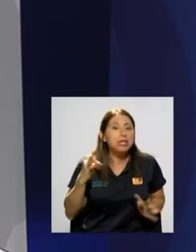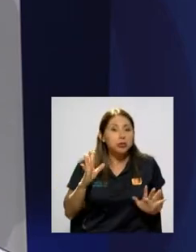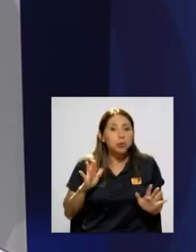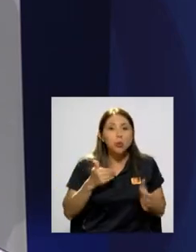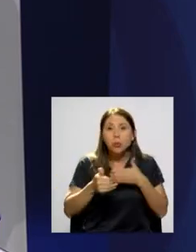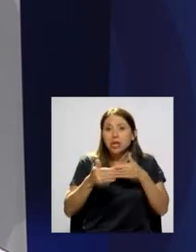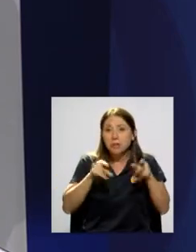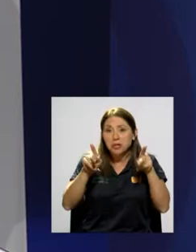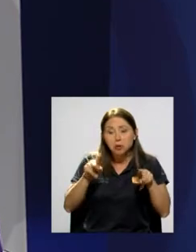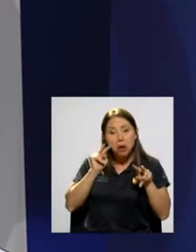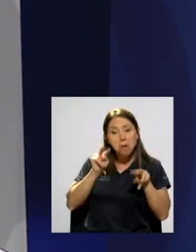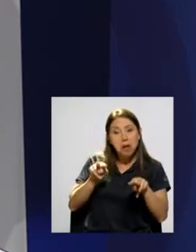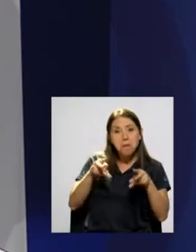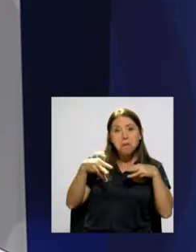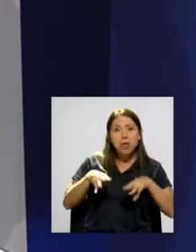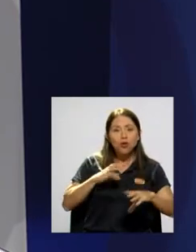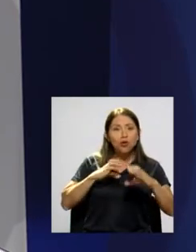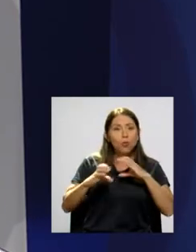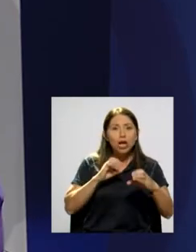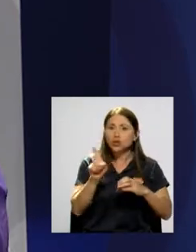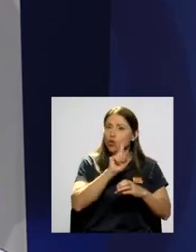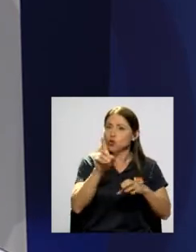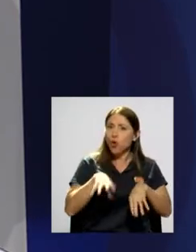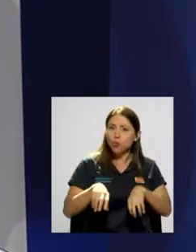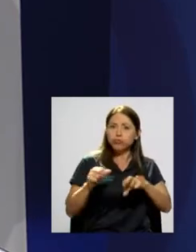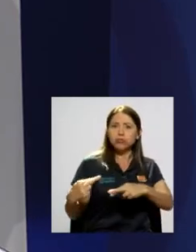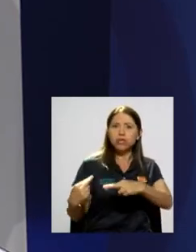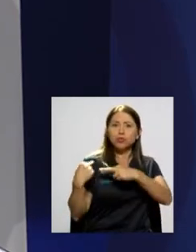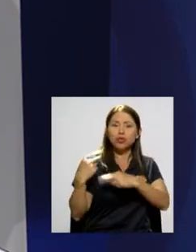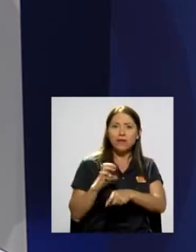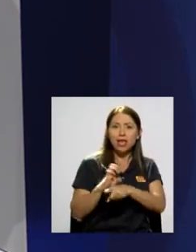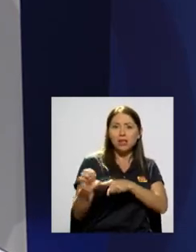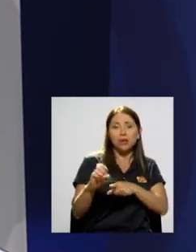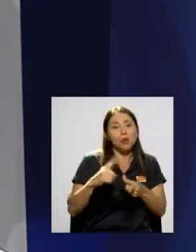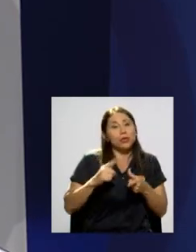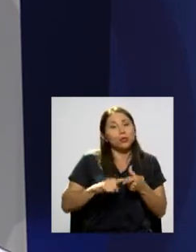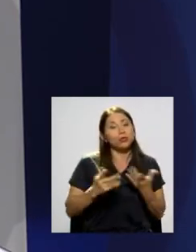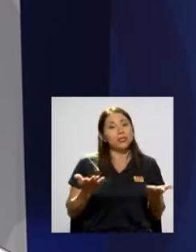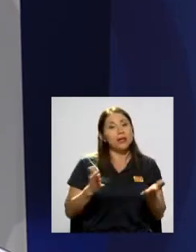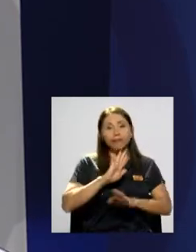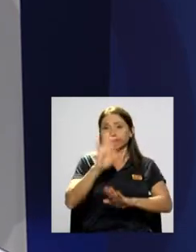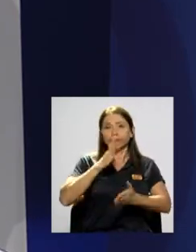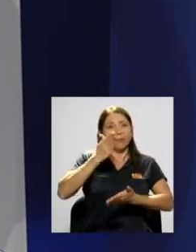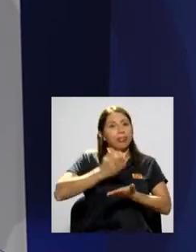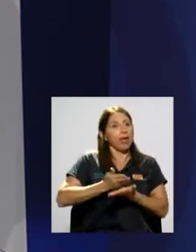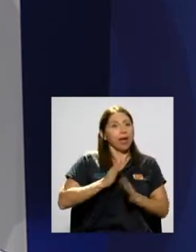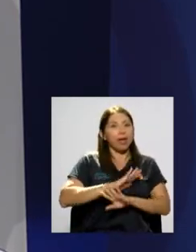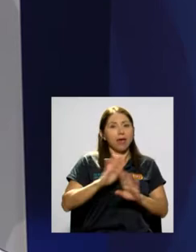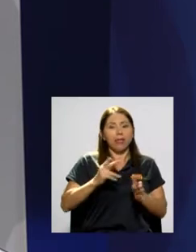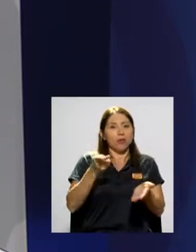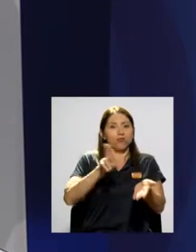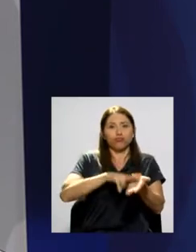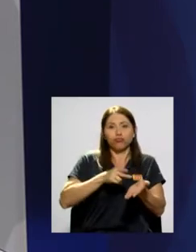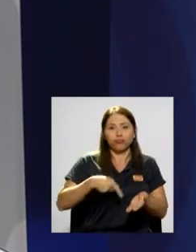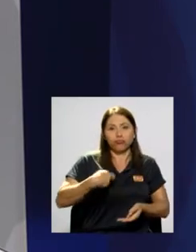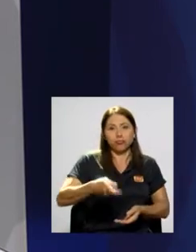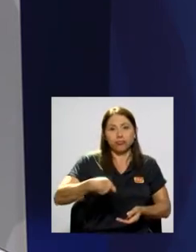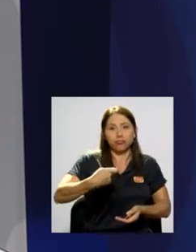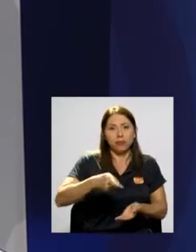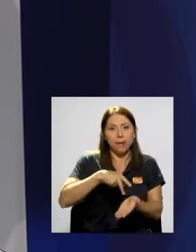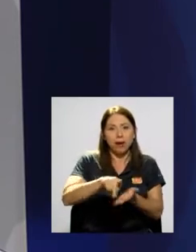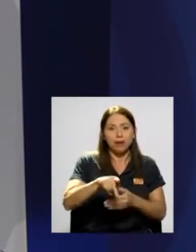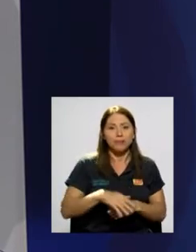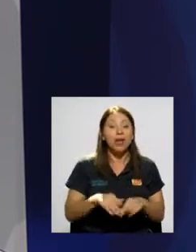no está haciendo un ejercicio responsable y ético, pues dejar de contribuir económicamente con el sostenimiento de ese medio. Ahora, también es cierto que